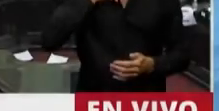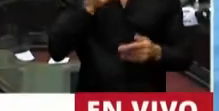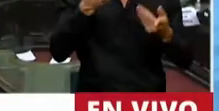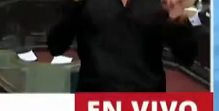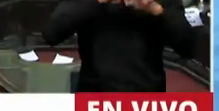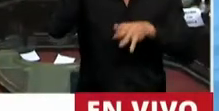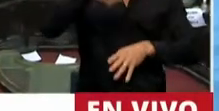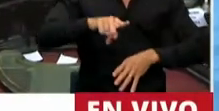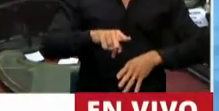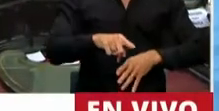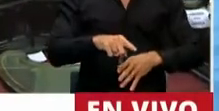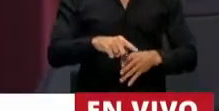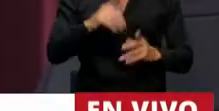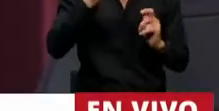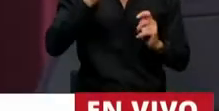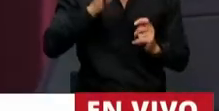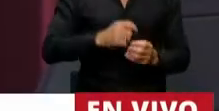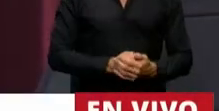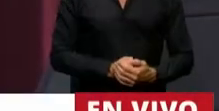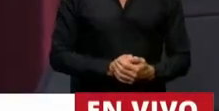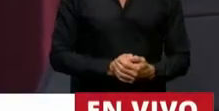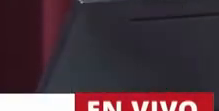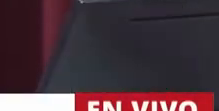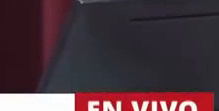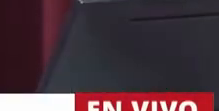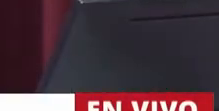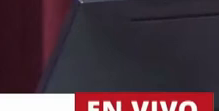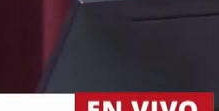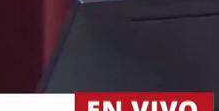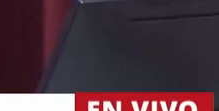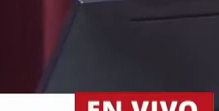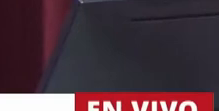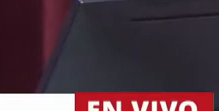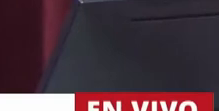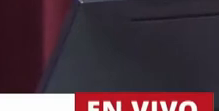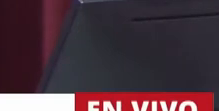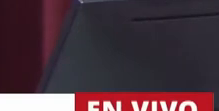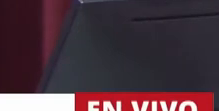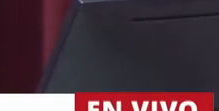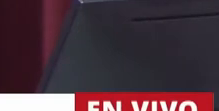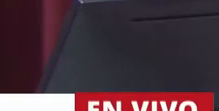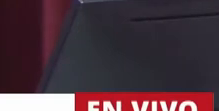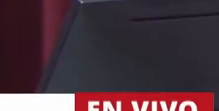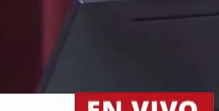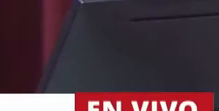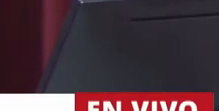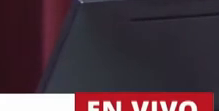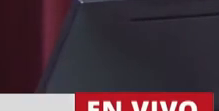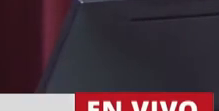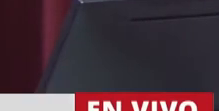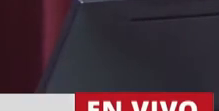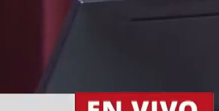cerrar como último orador individual en el uso de la palabra el diputado Pablo Carro. Quiero